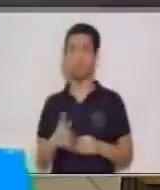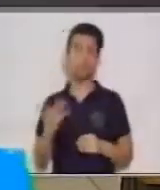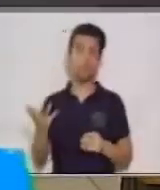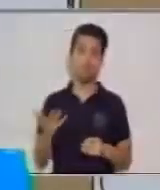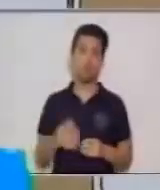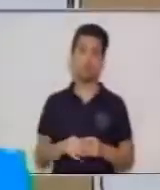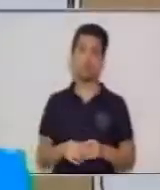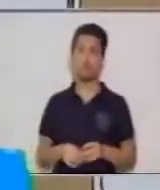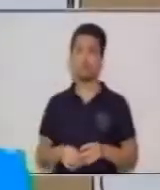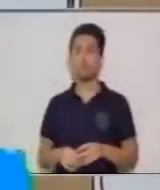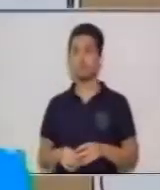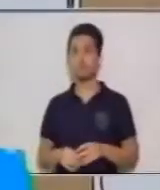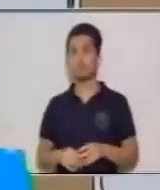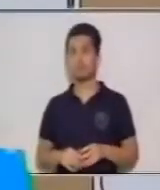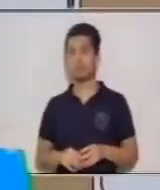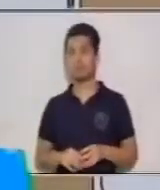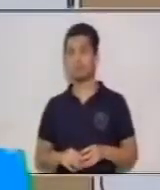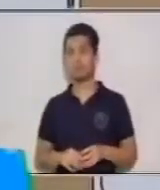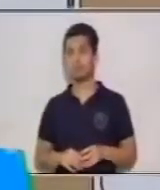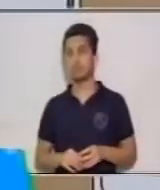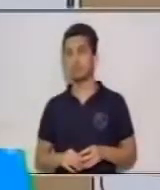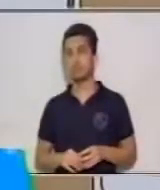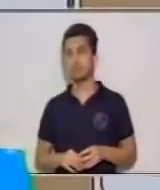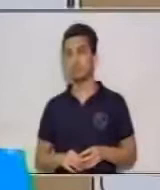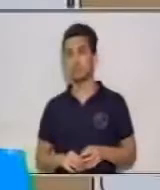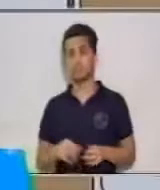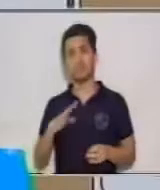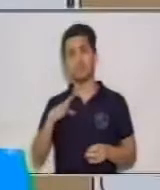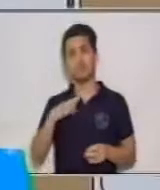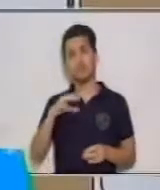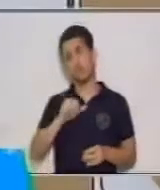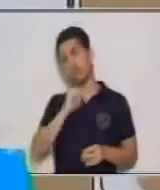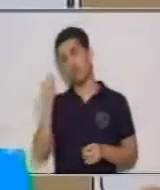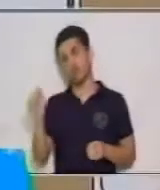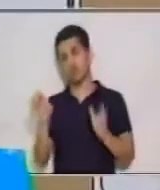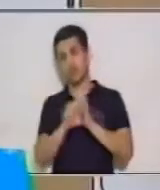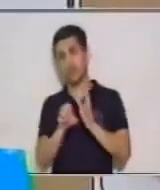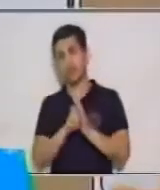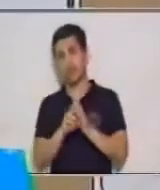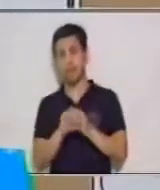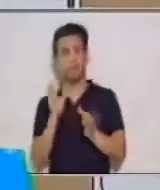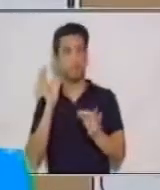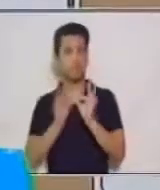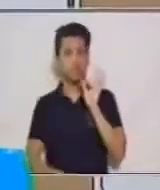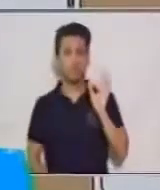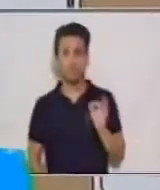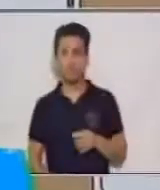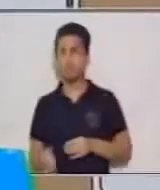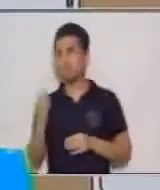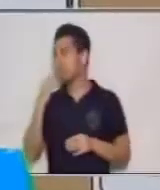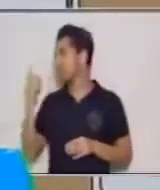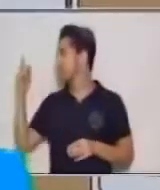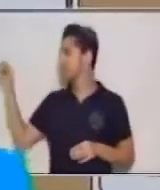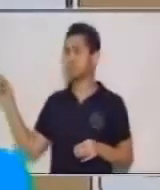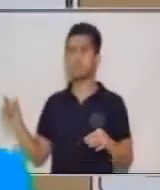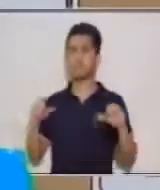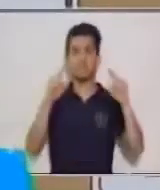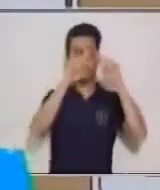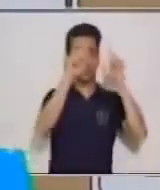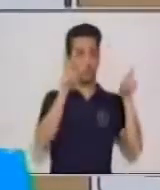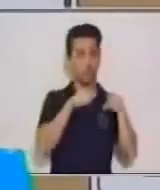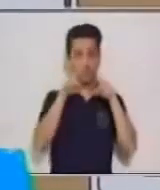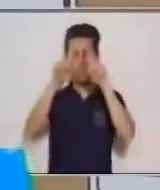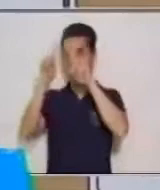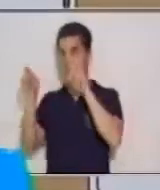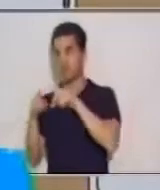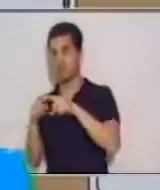causar? También puedo encontrar otros ejemplos más sencillos, como el que observas acá. En los cuadros de este lado vas a encontrar